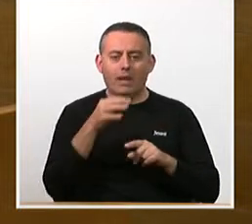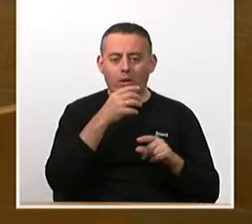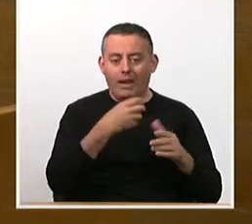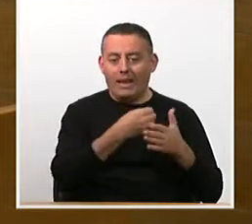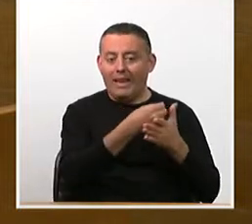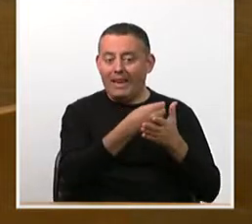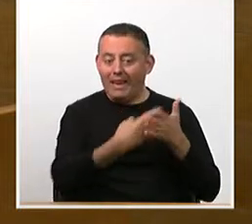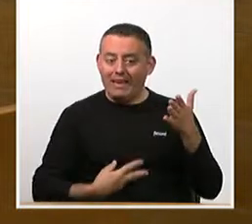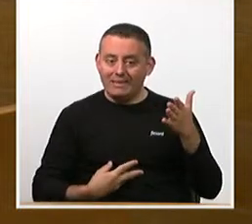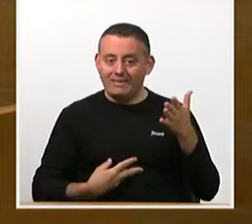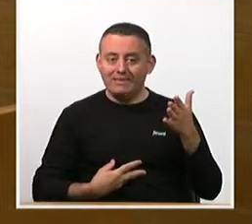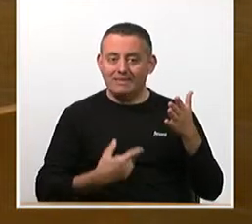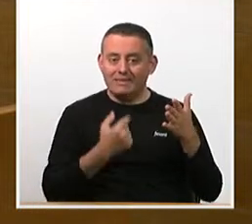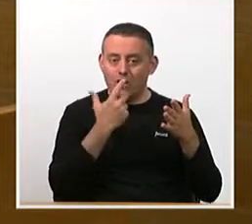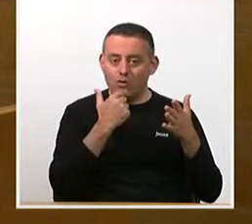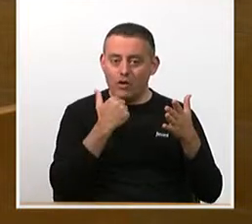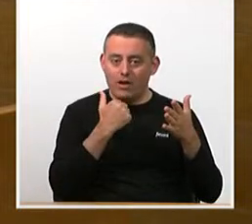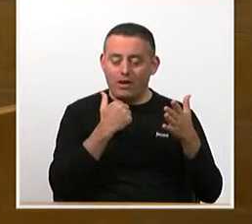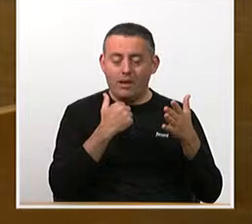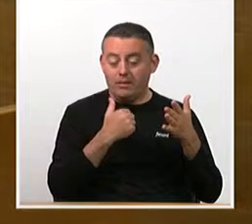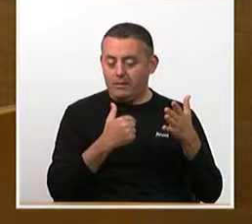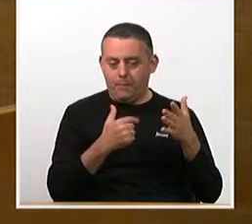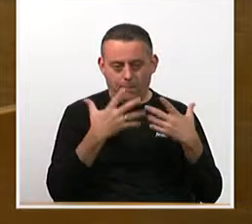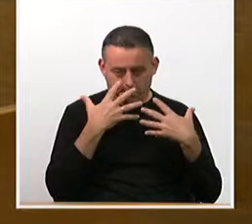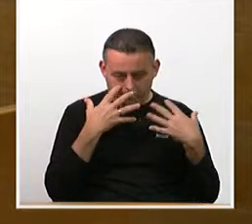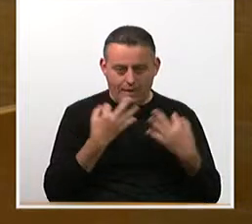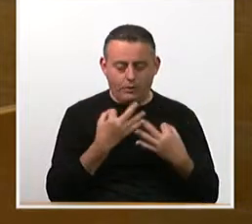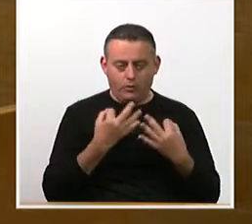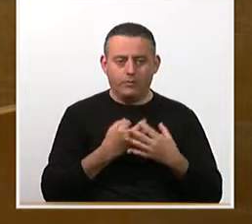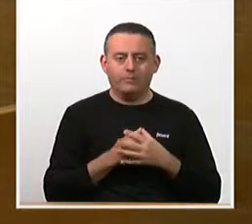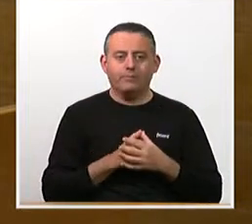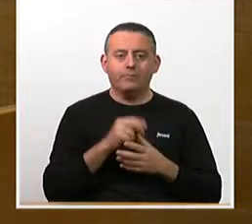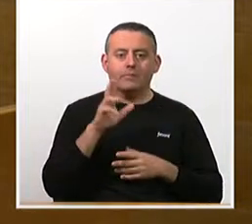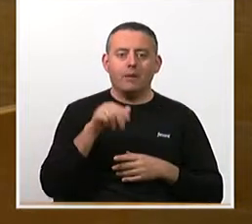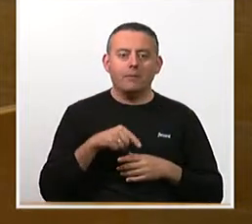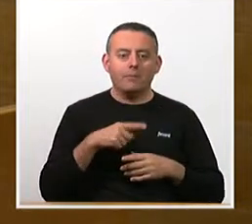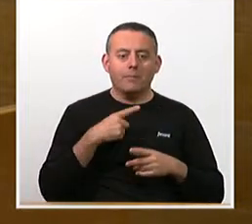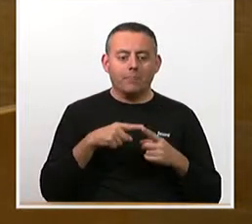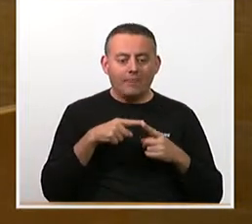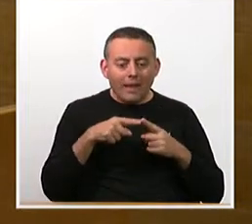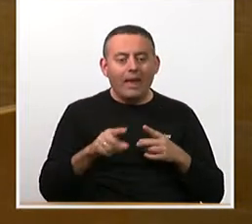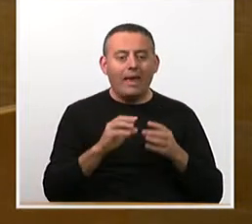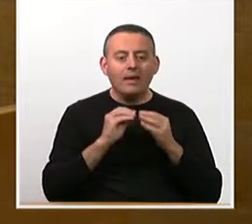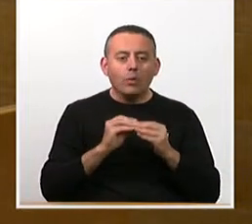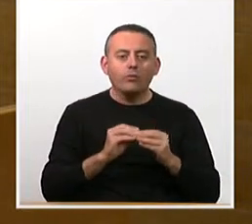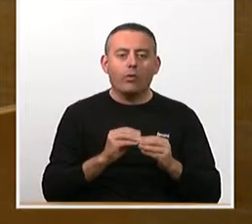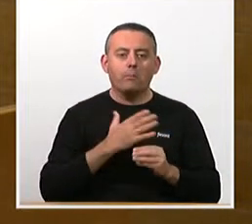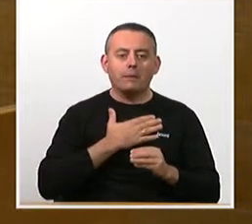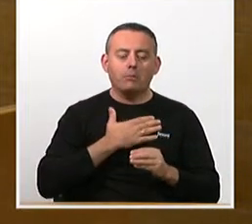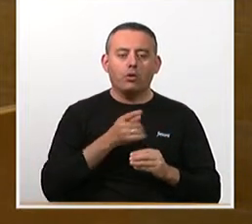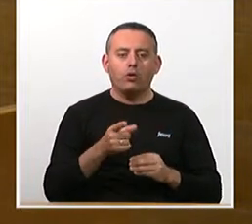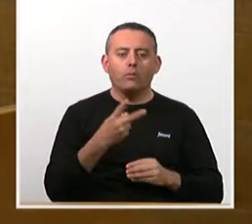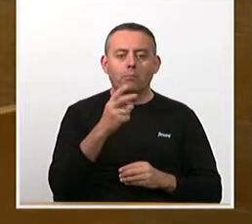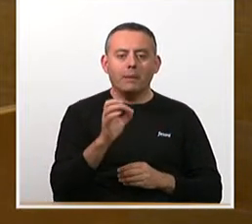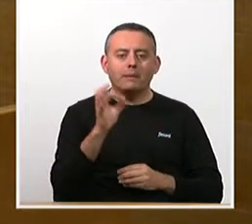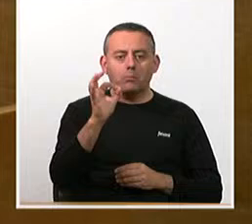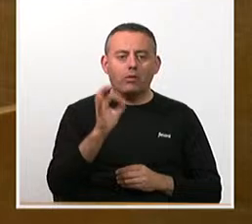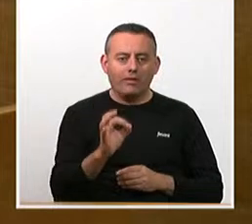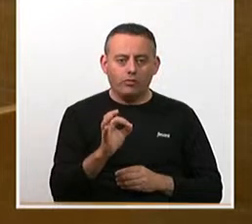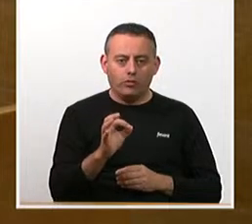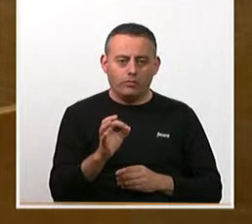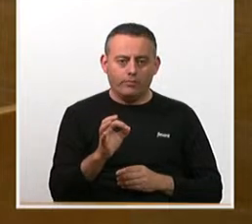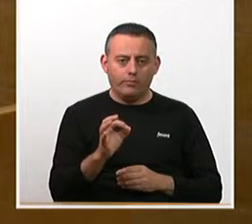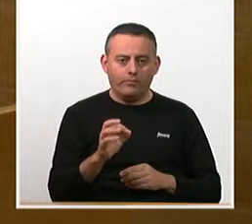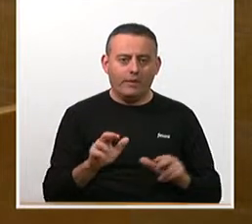hispania nostra qué vergüenza eh En cuanto a la ejecución del patrimonio ustedes ejecutaron solo el 20% del capítulo